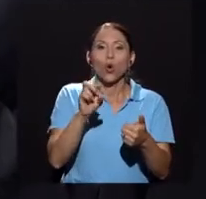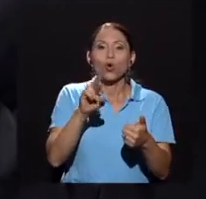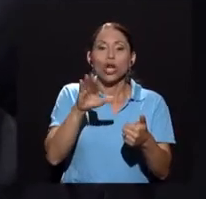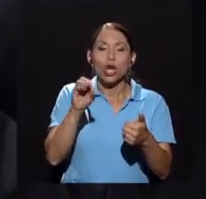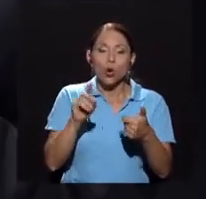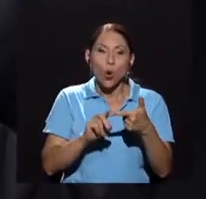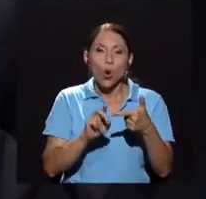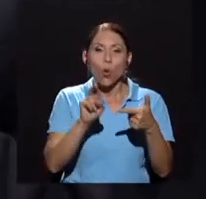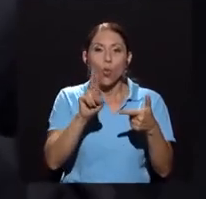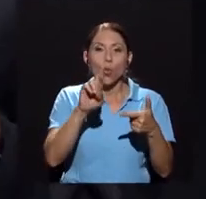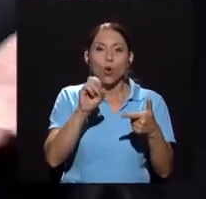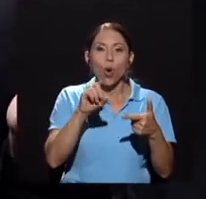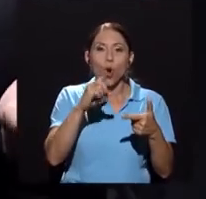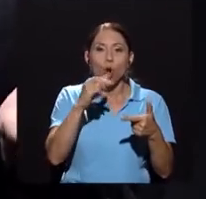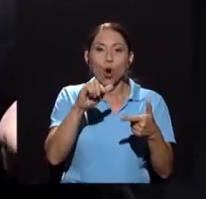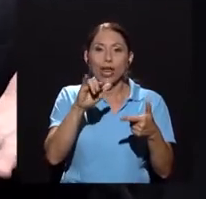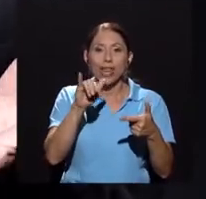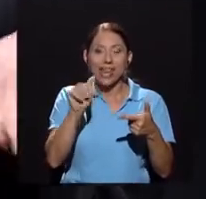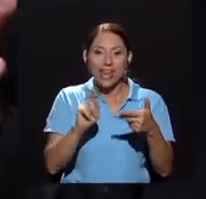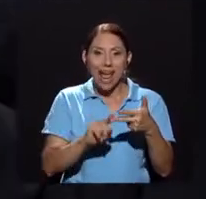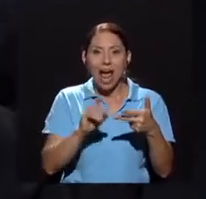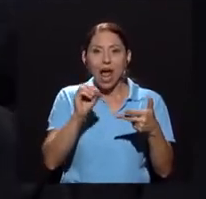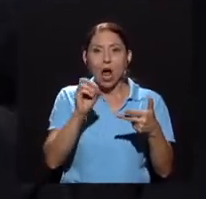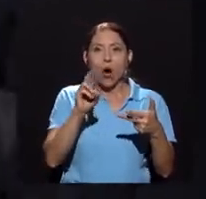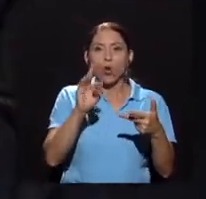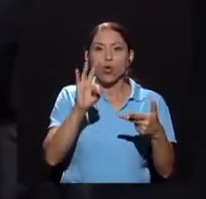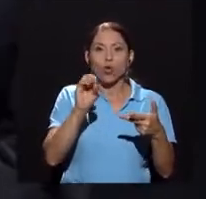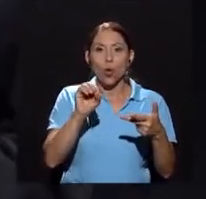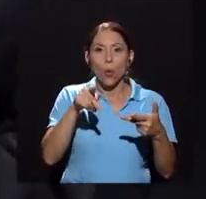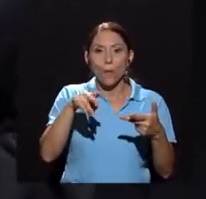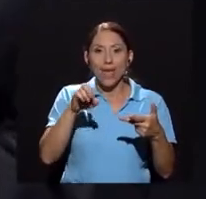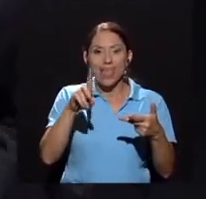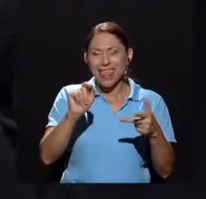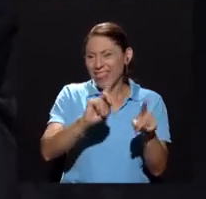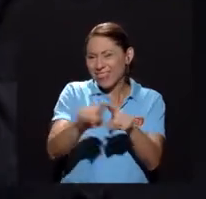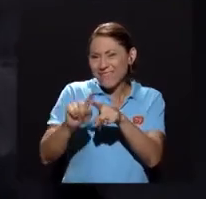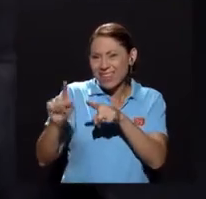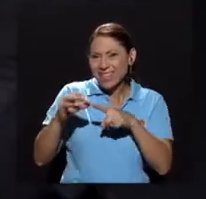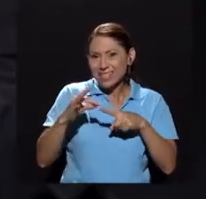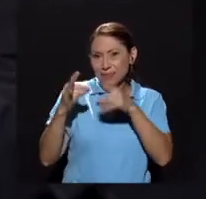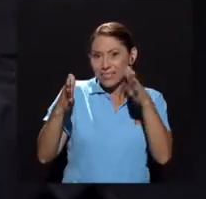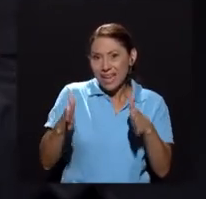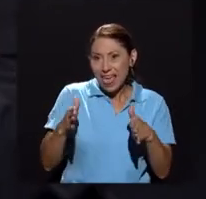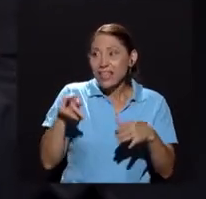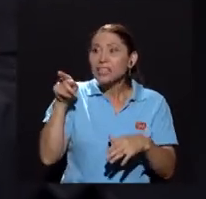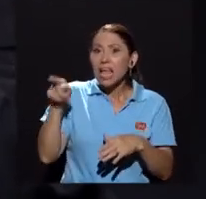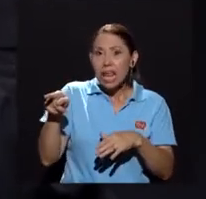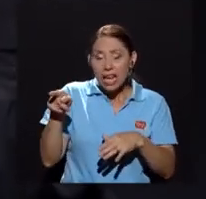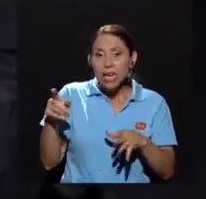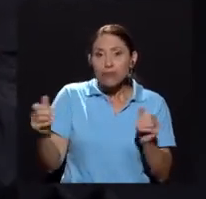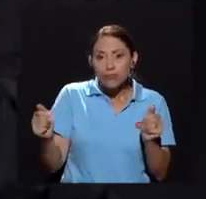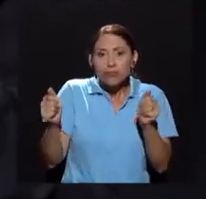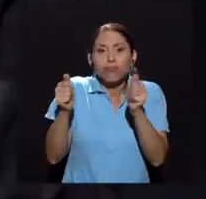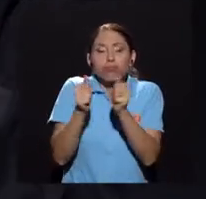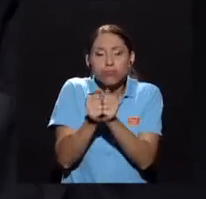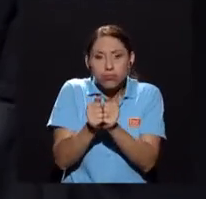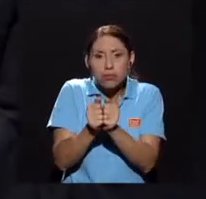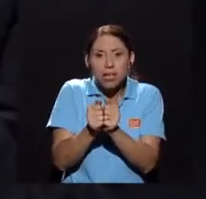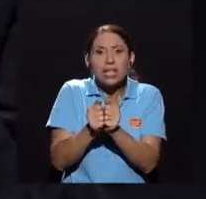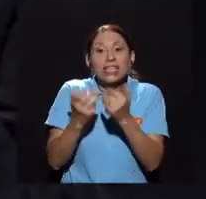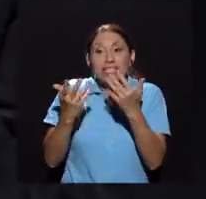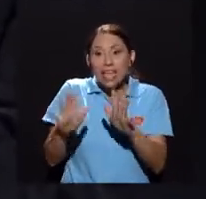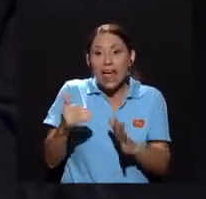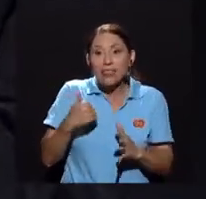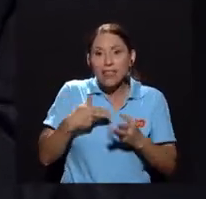ortopedia en piel verdad en todas las especialidades con oncología y logra ya el tenía el